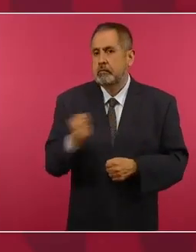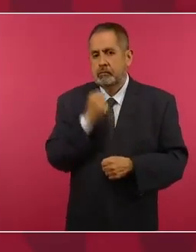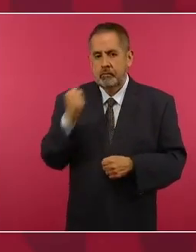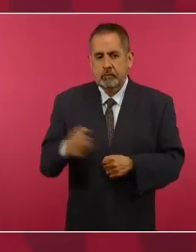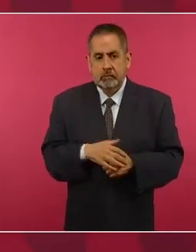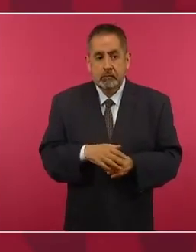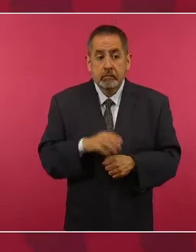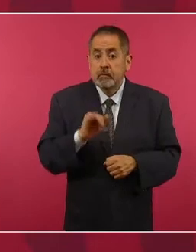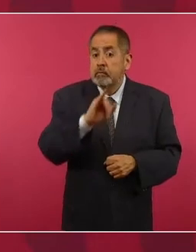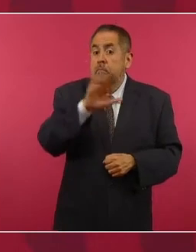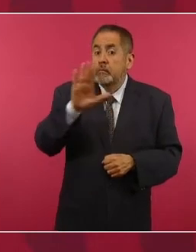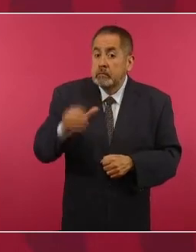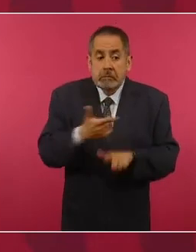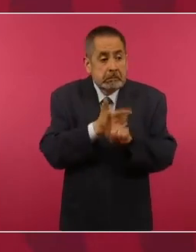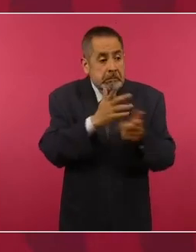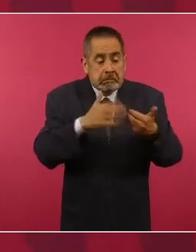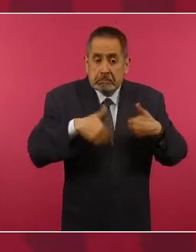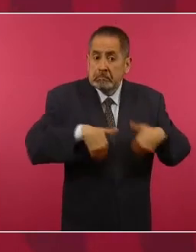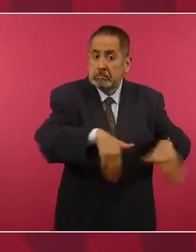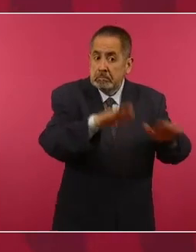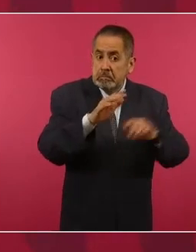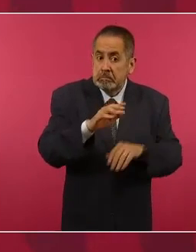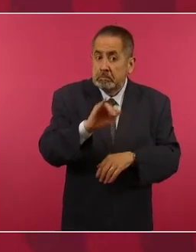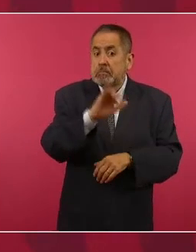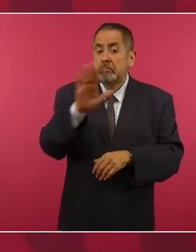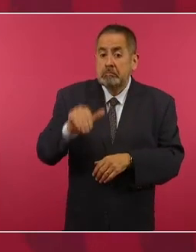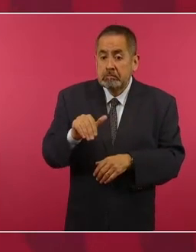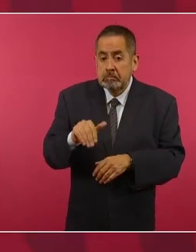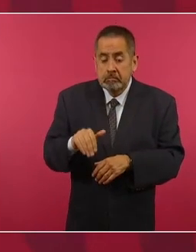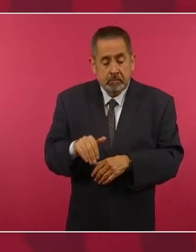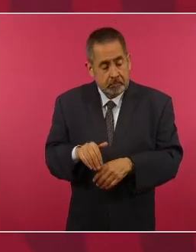pero ya lo había dejado en libertad.